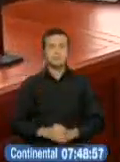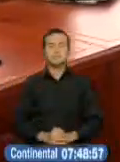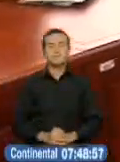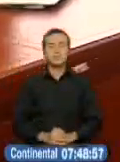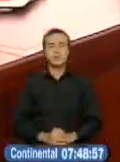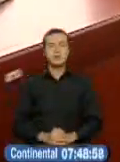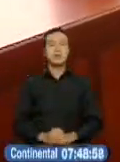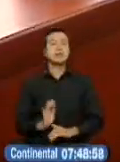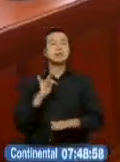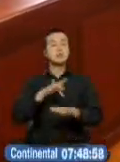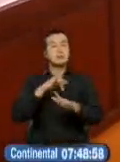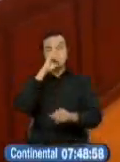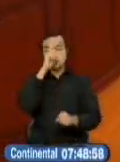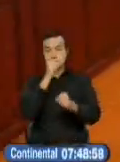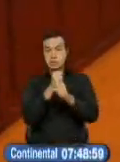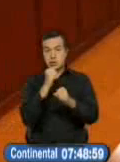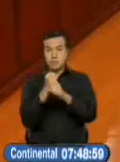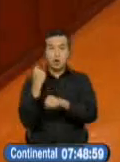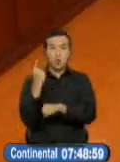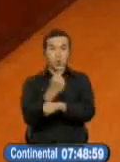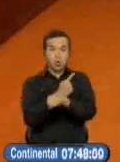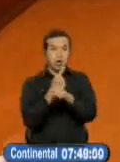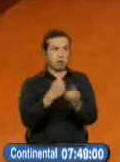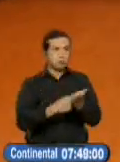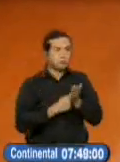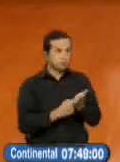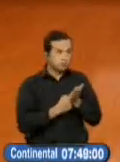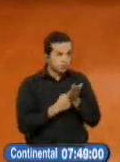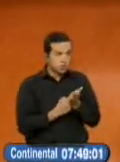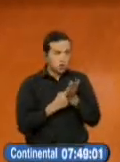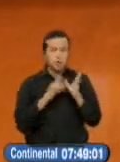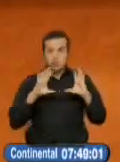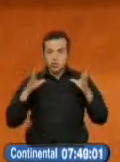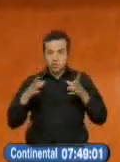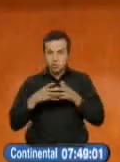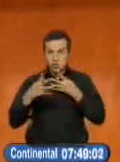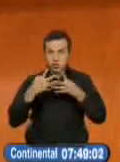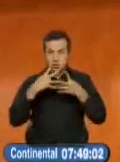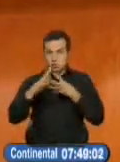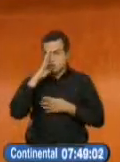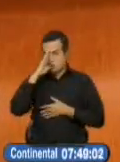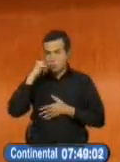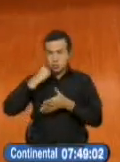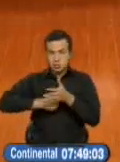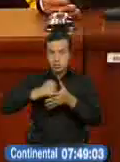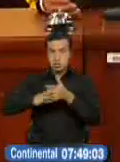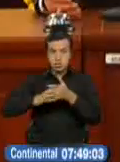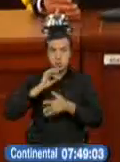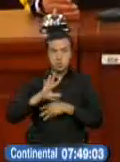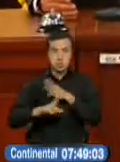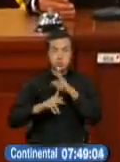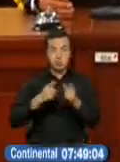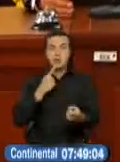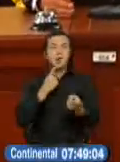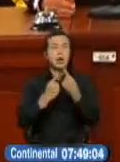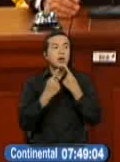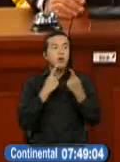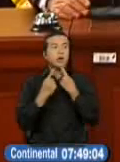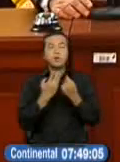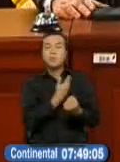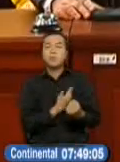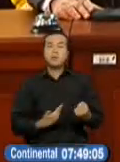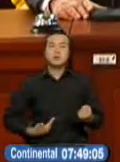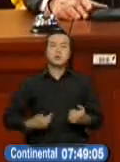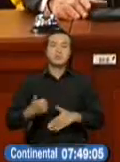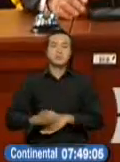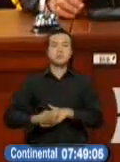Fue una cita de trabajo que duró algo más de una hora. Los integrantes del Frente por la Transparencia y Lucha contra la Corrupción dialogaron con el presidente de la